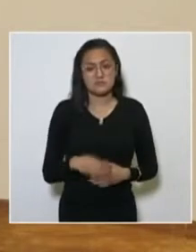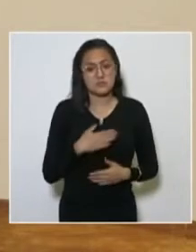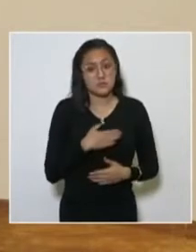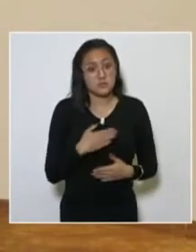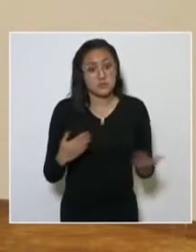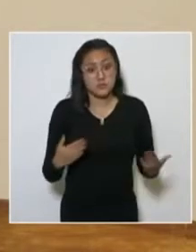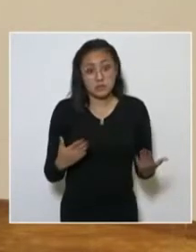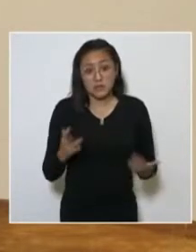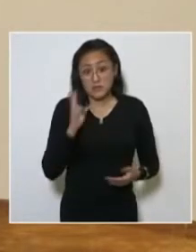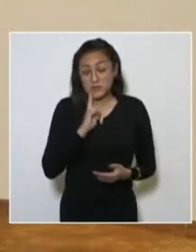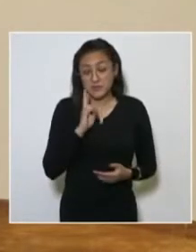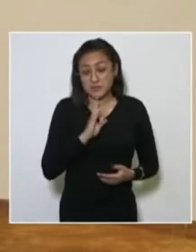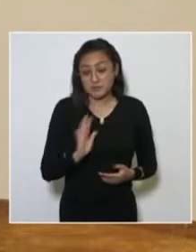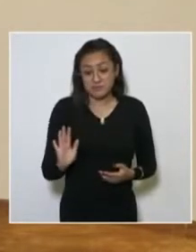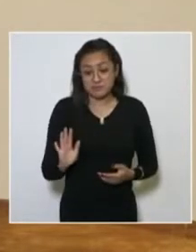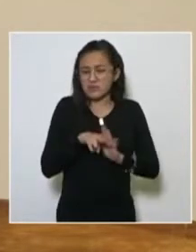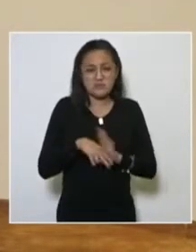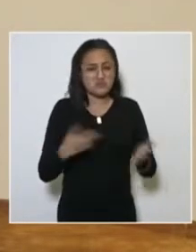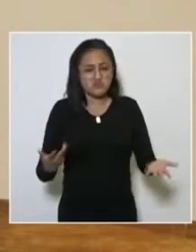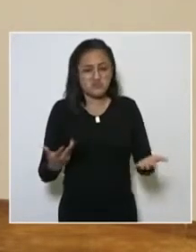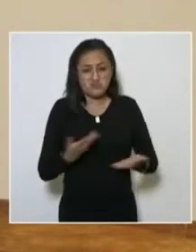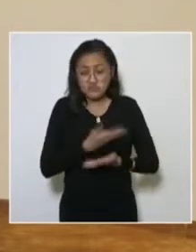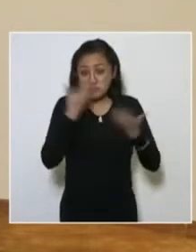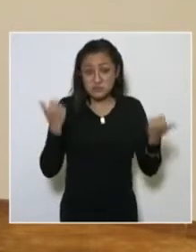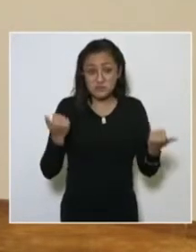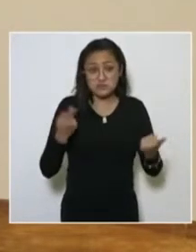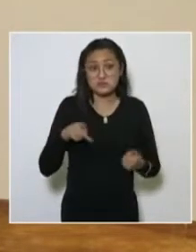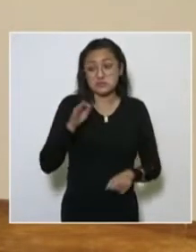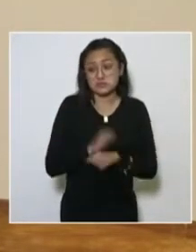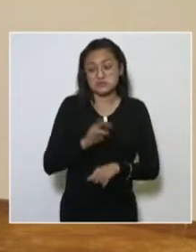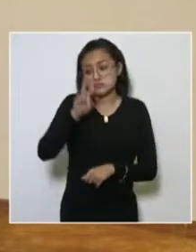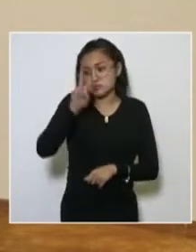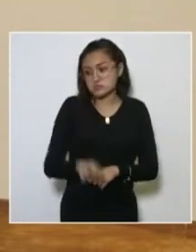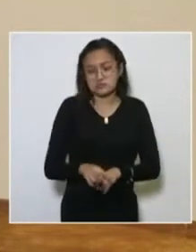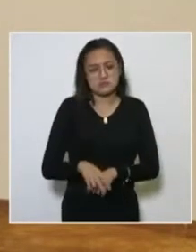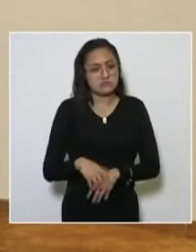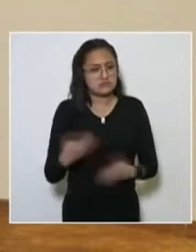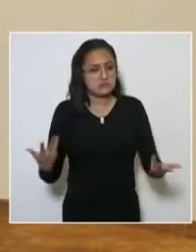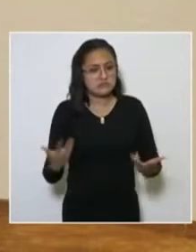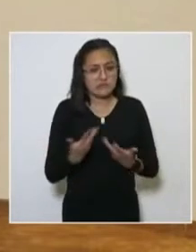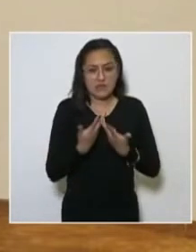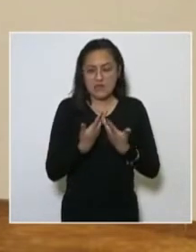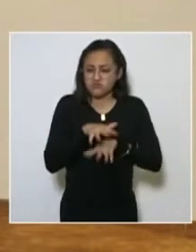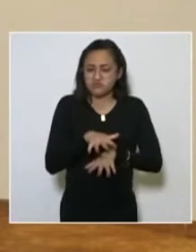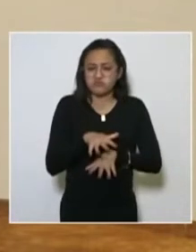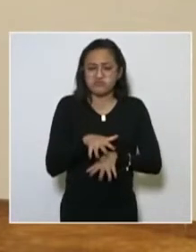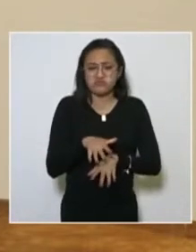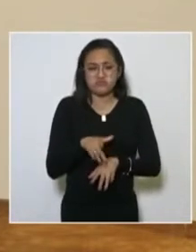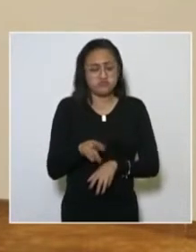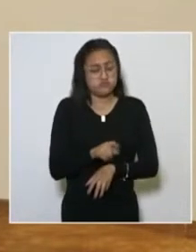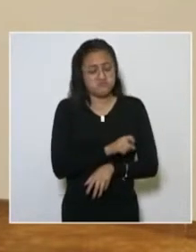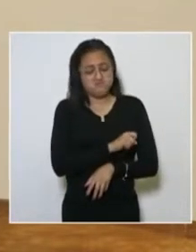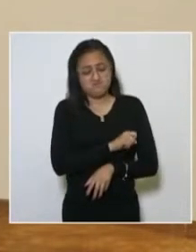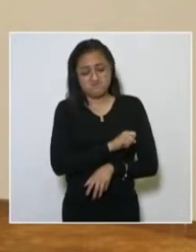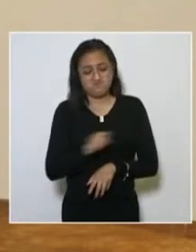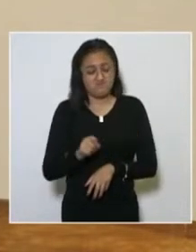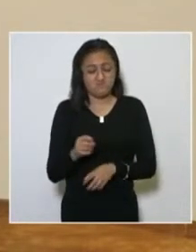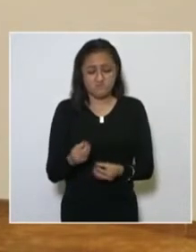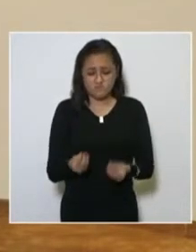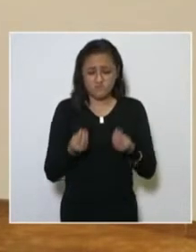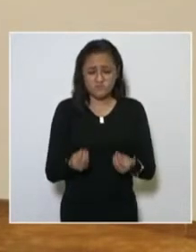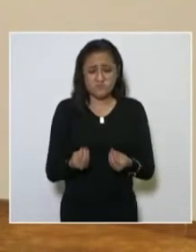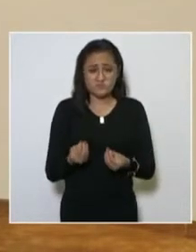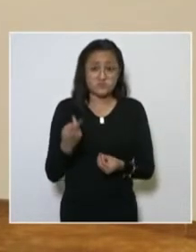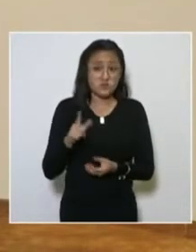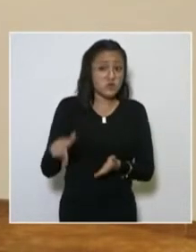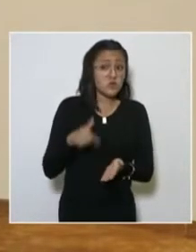de brutal la actitud exhibida en el video. Es un hecho verdaderamente de enorme brutalidad que la autoridad de cualquier